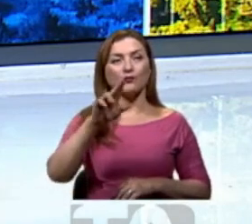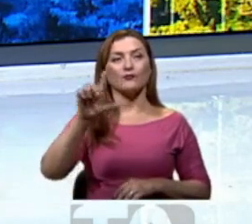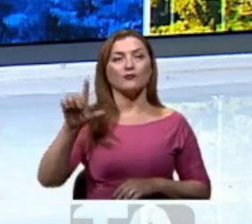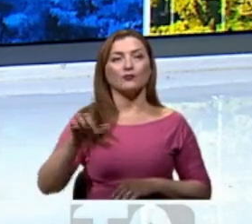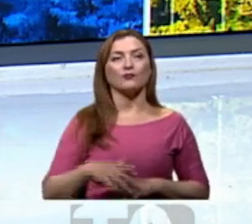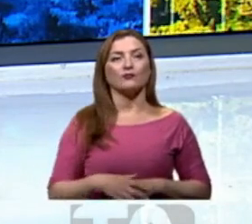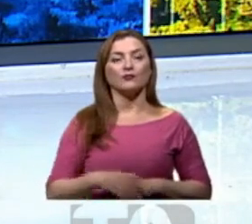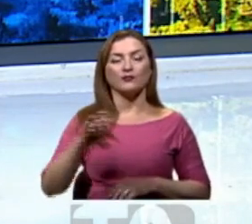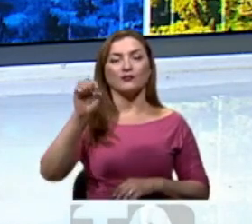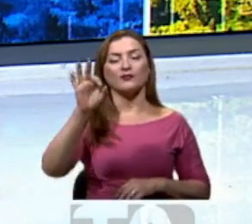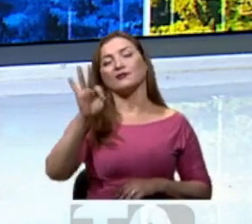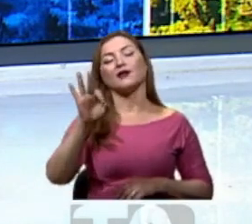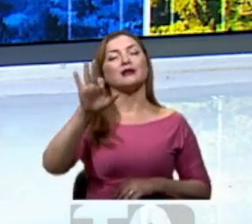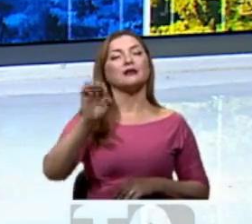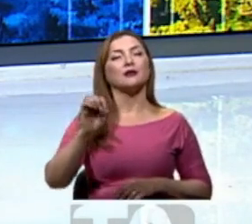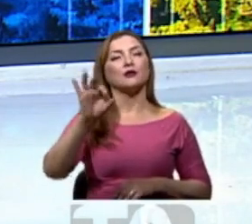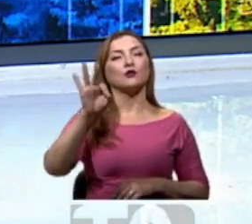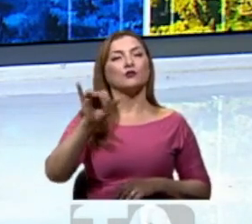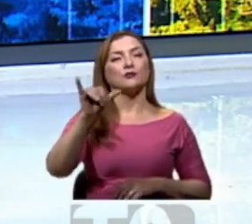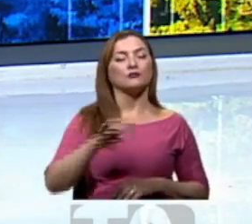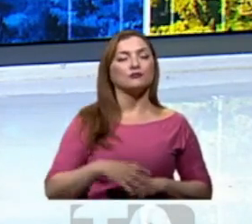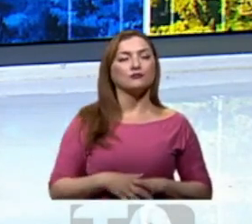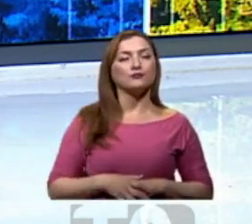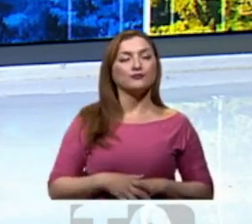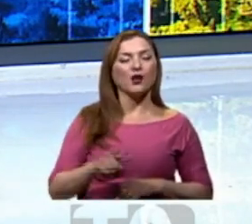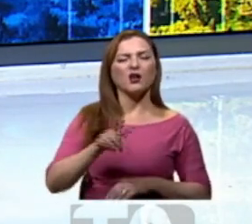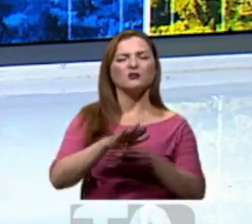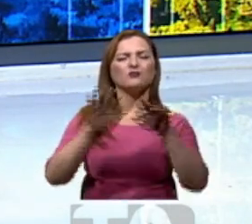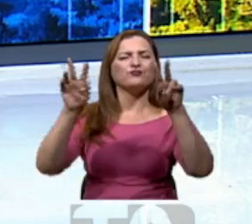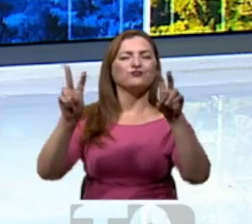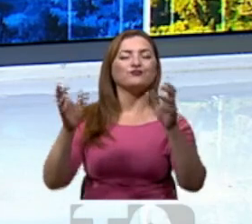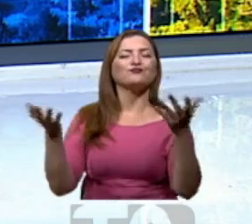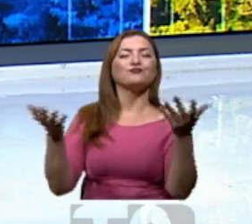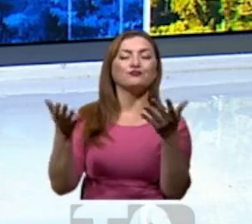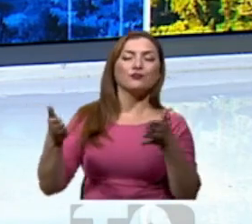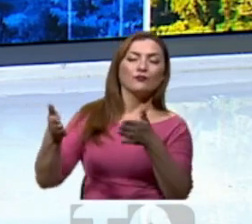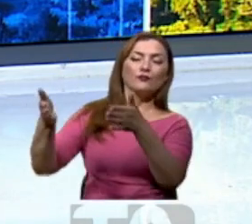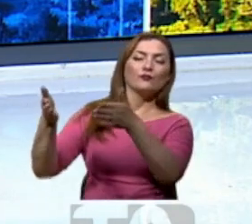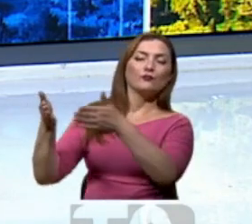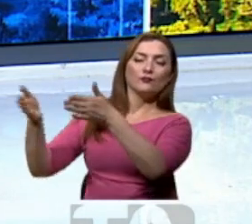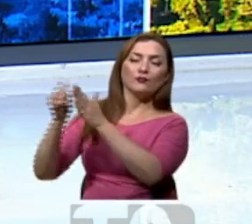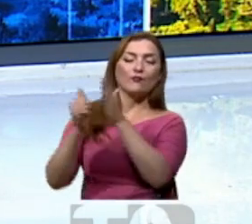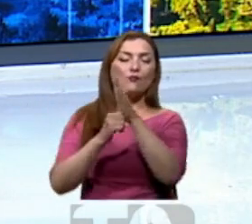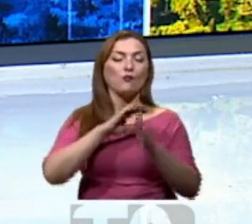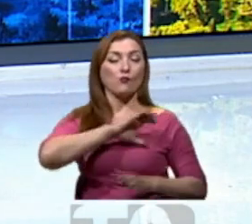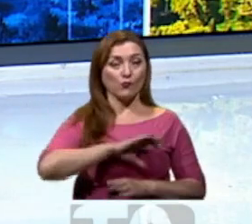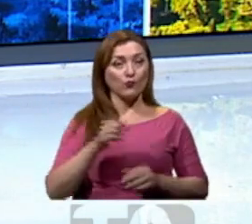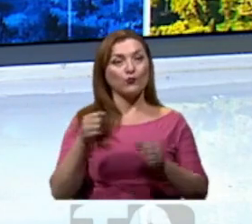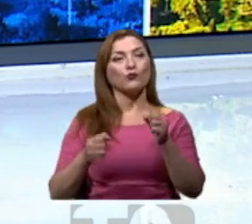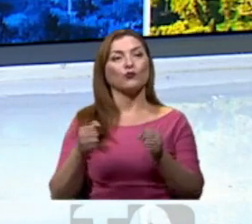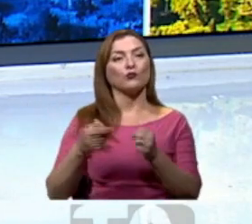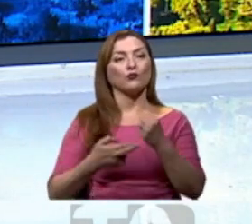día, Steffi nomás. Pero a propósito de este tema, también en otras vías la Agencia Metropolitana de Tránsito